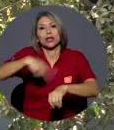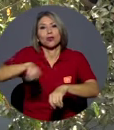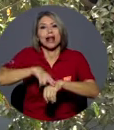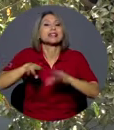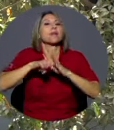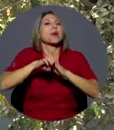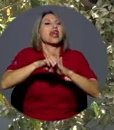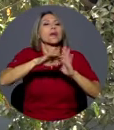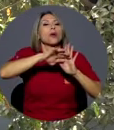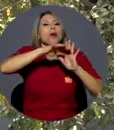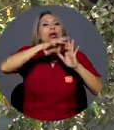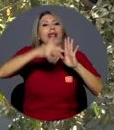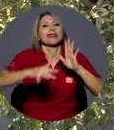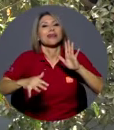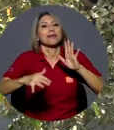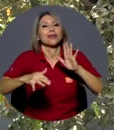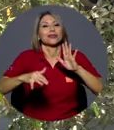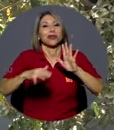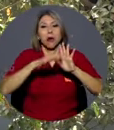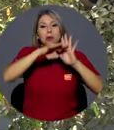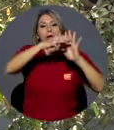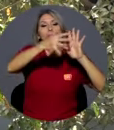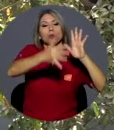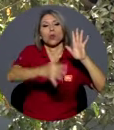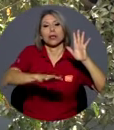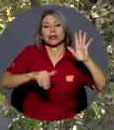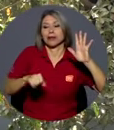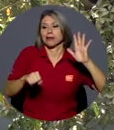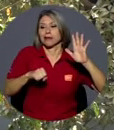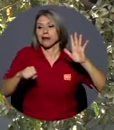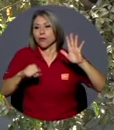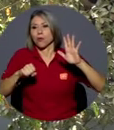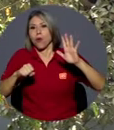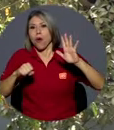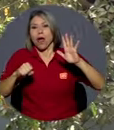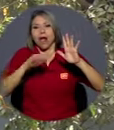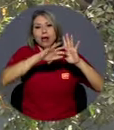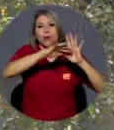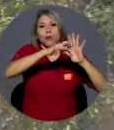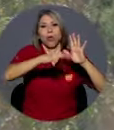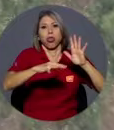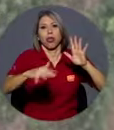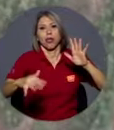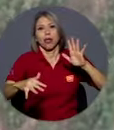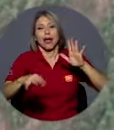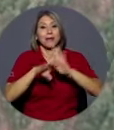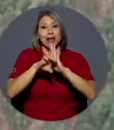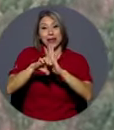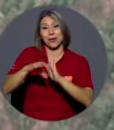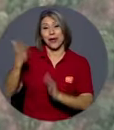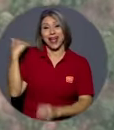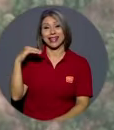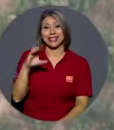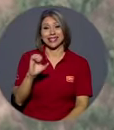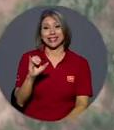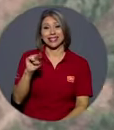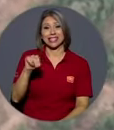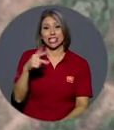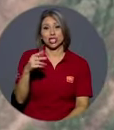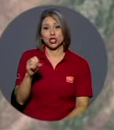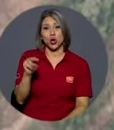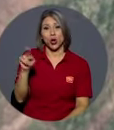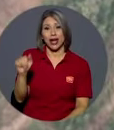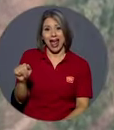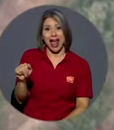más concreto son los deslizamientos. Para traerle un ejemplo, el terremoto de Cinchona